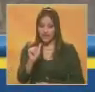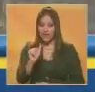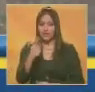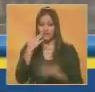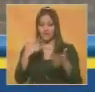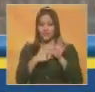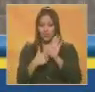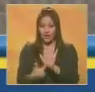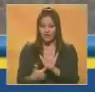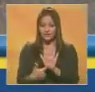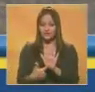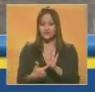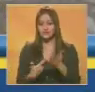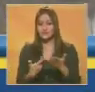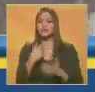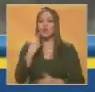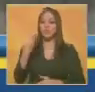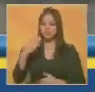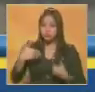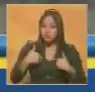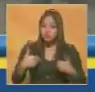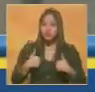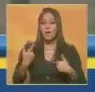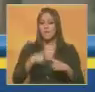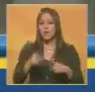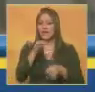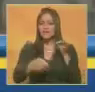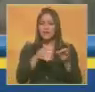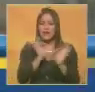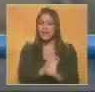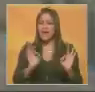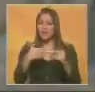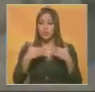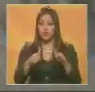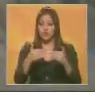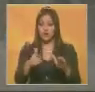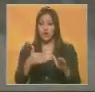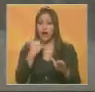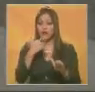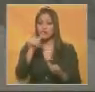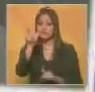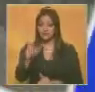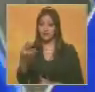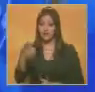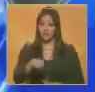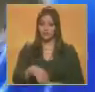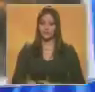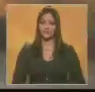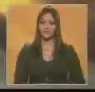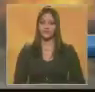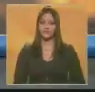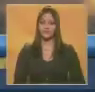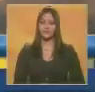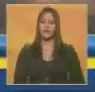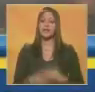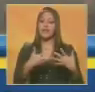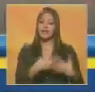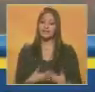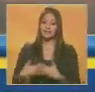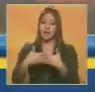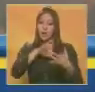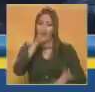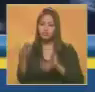se mostró abatido por los atentados, aunque no ha hecho declaraciones públicas sobre la masacre. En Estados Unidos,